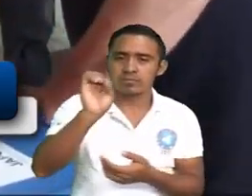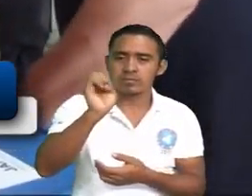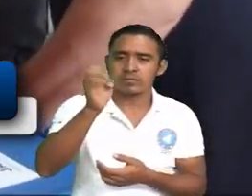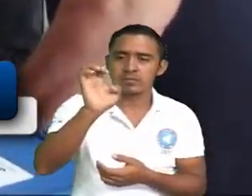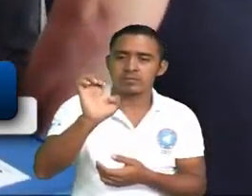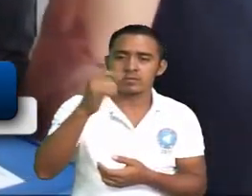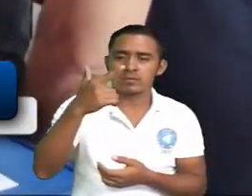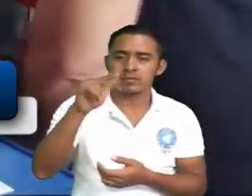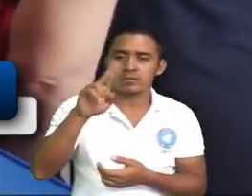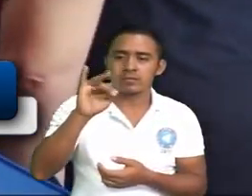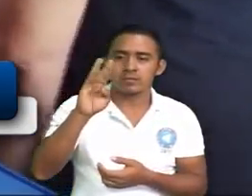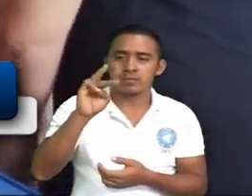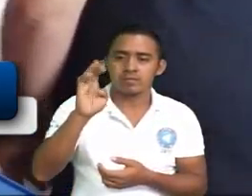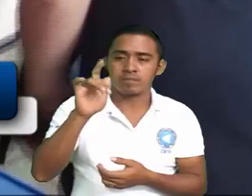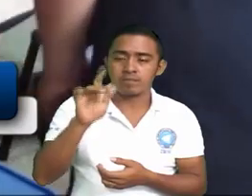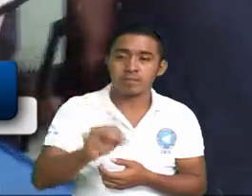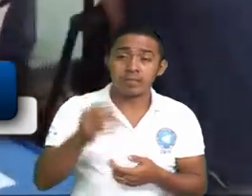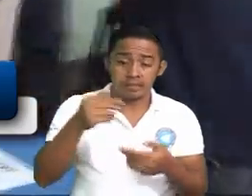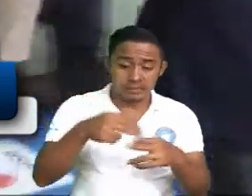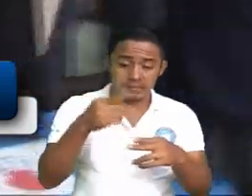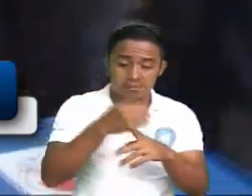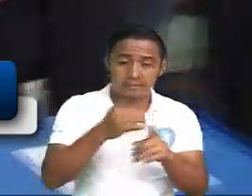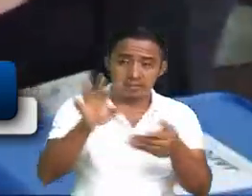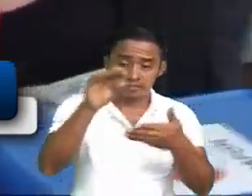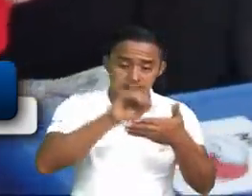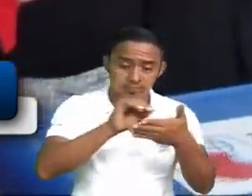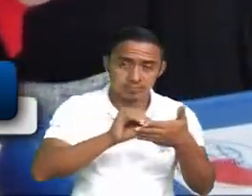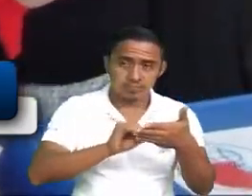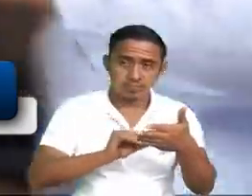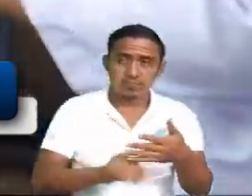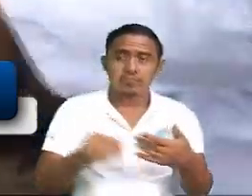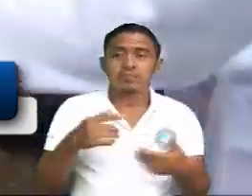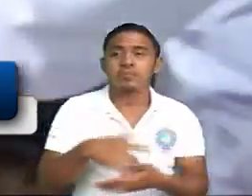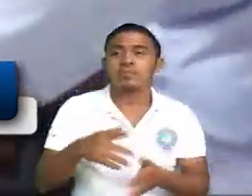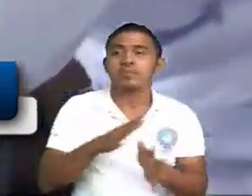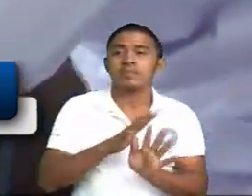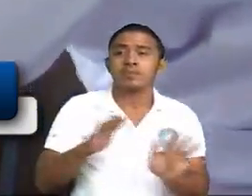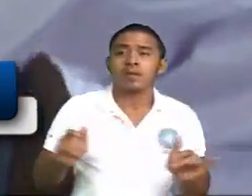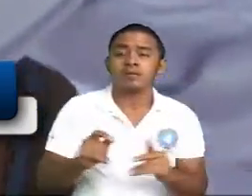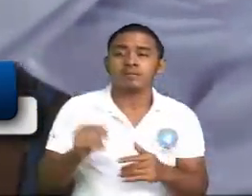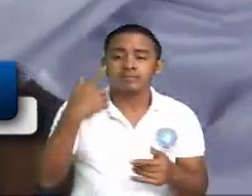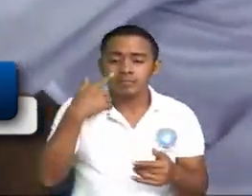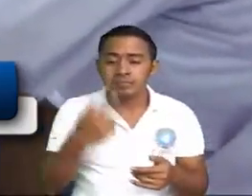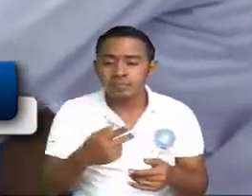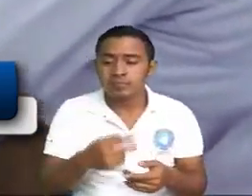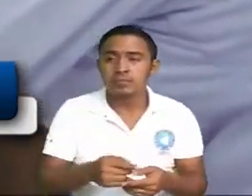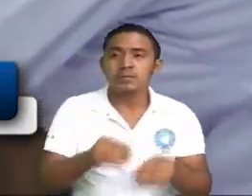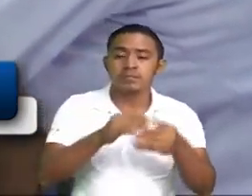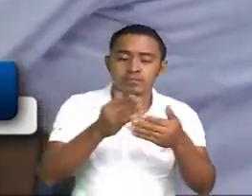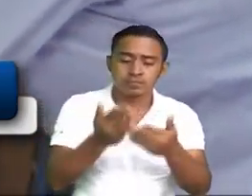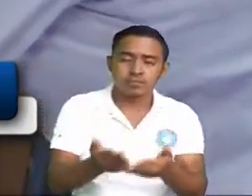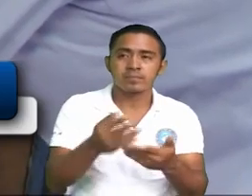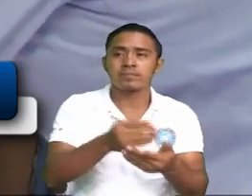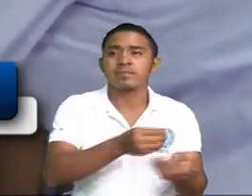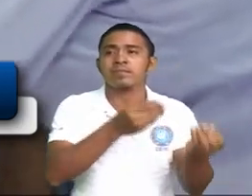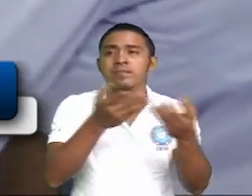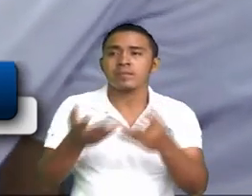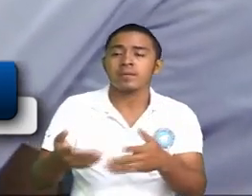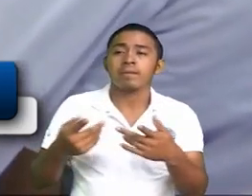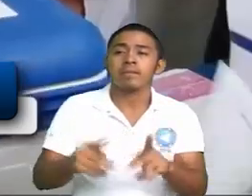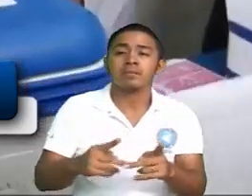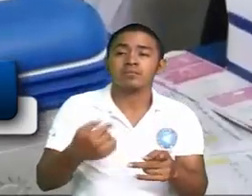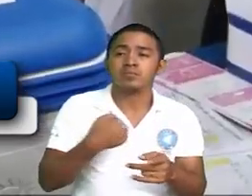de seguimiento permite registrar el historial vacunal y ya se hace la reposición de lo que es la tarjeta. Pero lo que nos